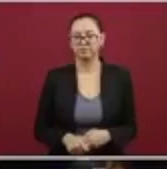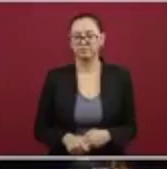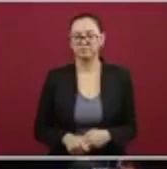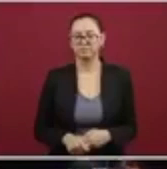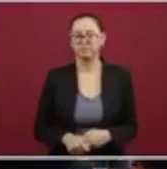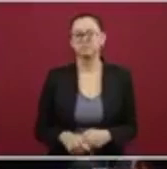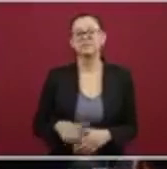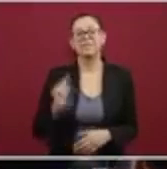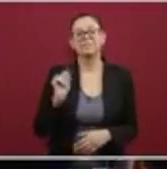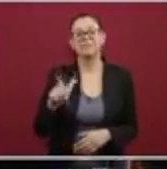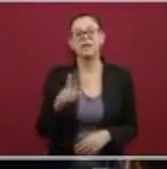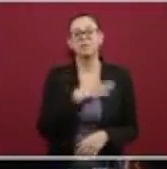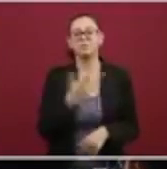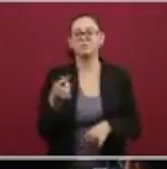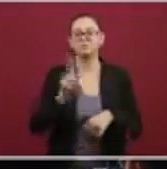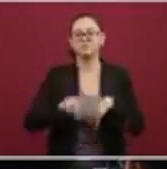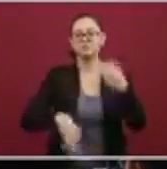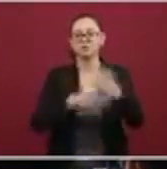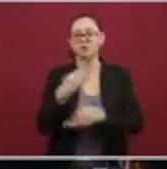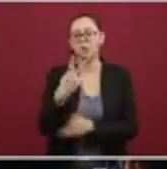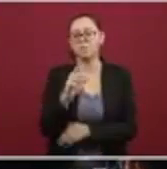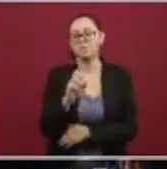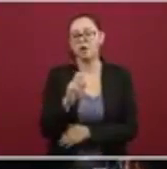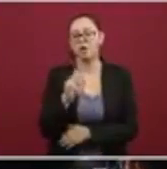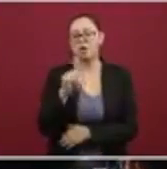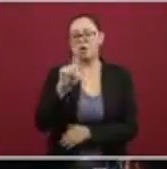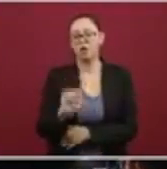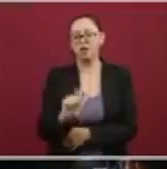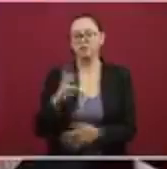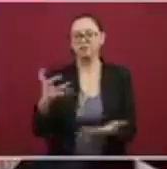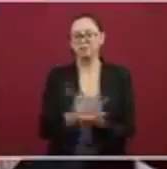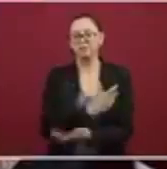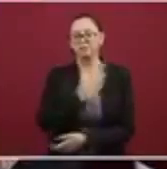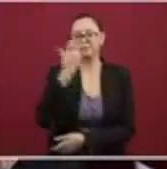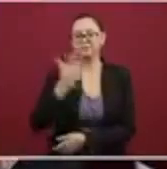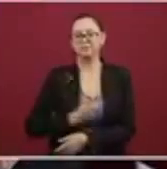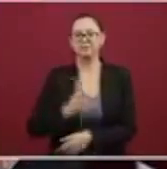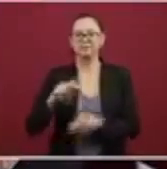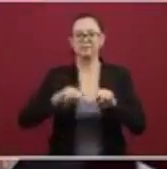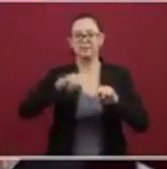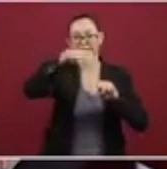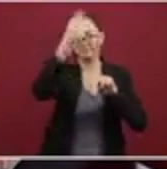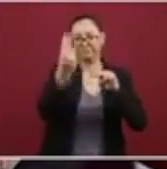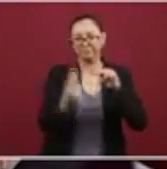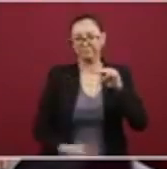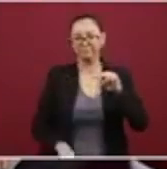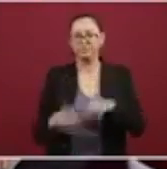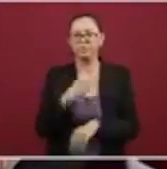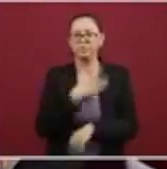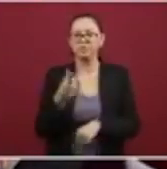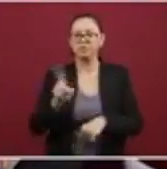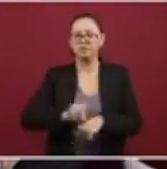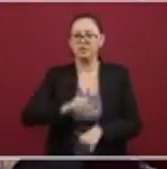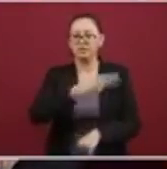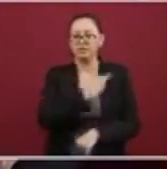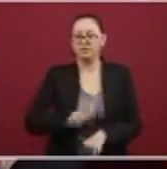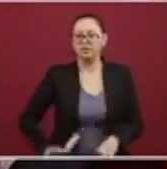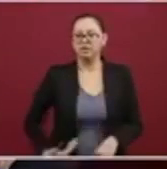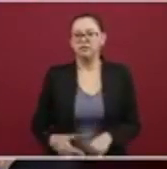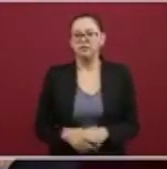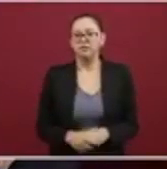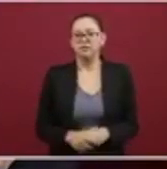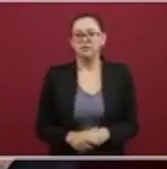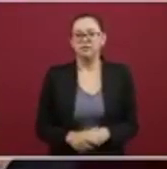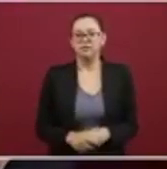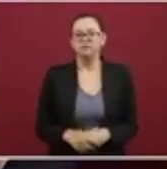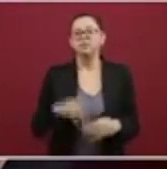Hola, ¿qué tal? Muy buenos días a todos. Soy Paola Espinosa, medallista olímpica en clavados. Buenos días, señor presidente. Gracias